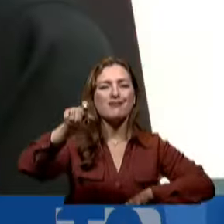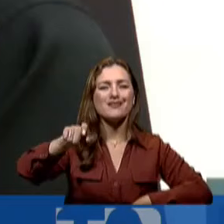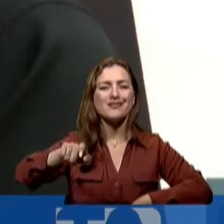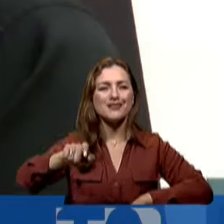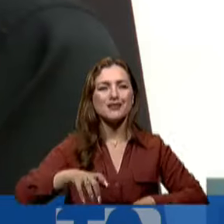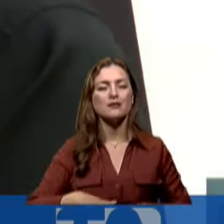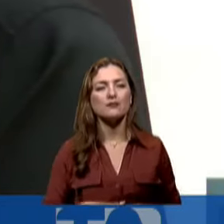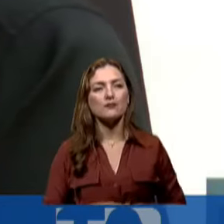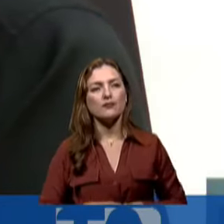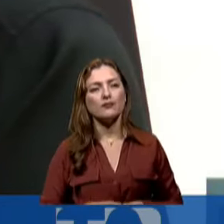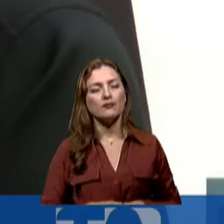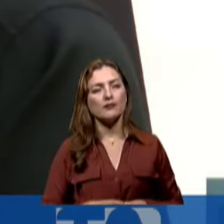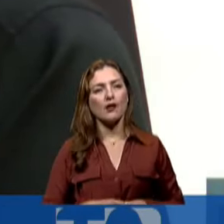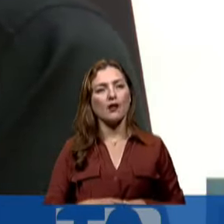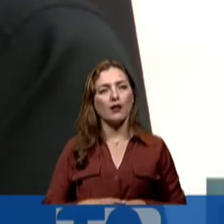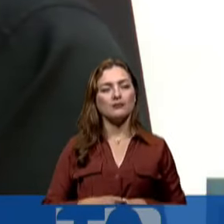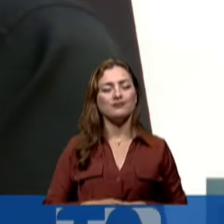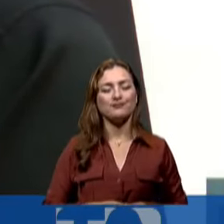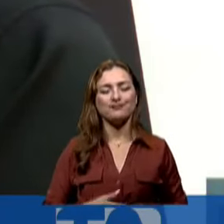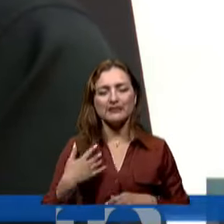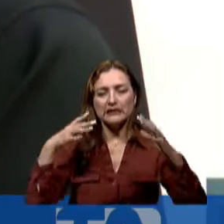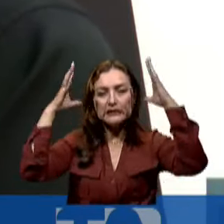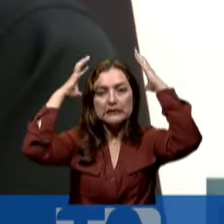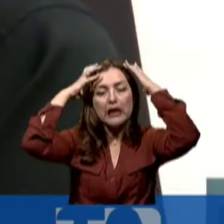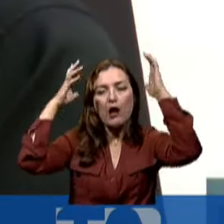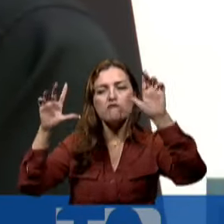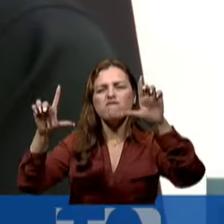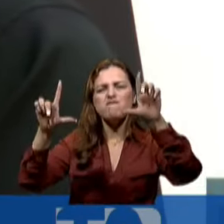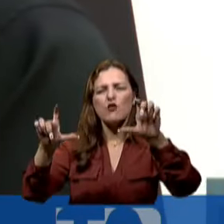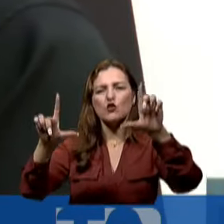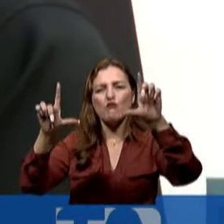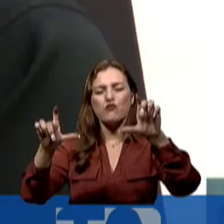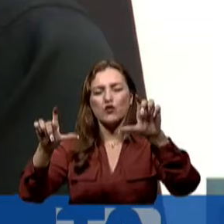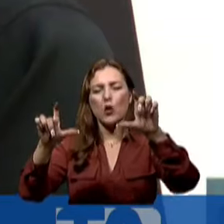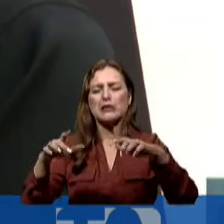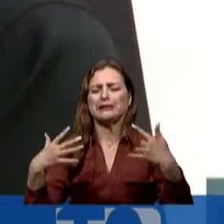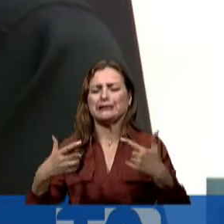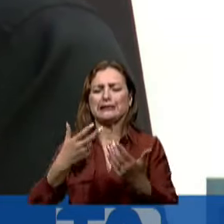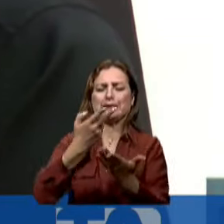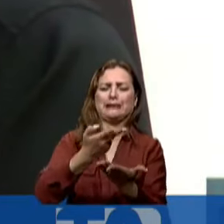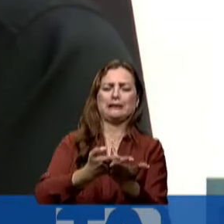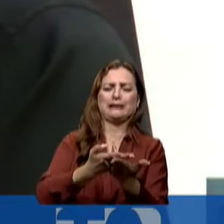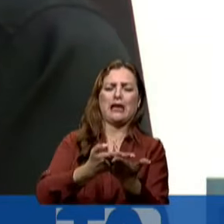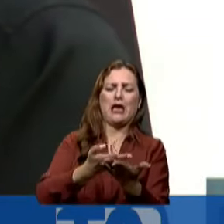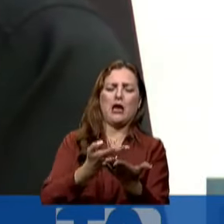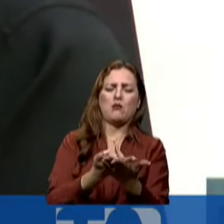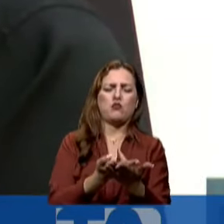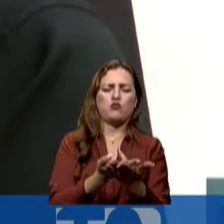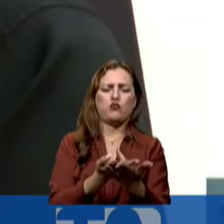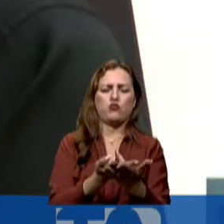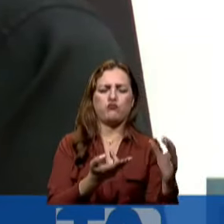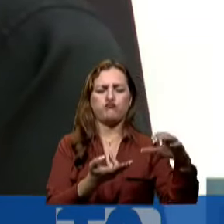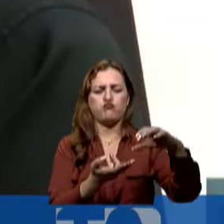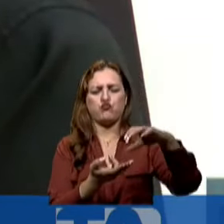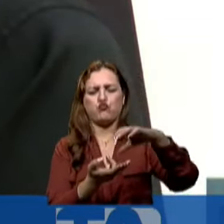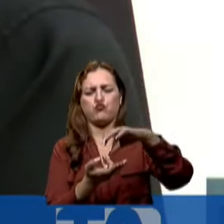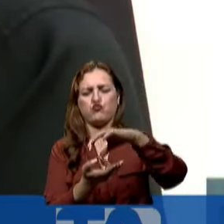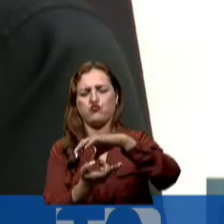lenguaje. Tiene que hacerse las tomografías de la cabecita constantemente por esto de los coágulos de sangre, eso